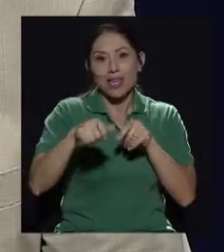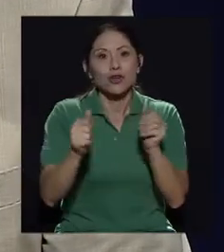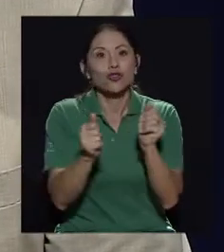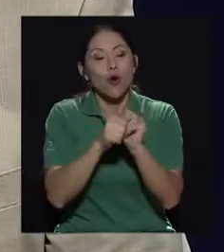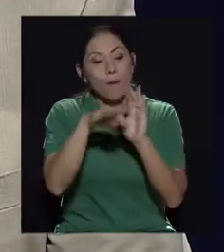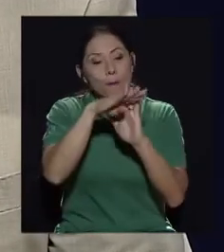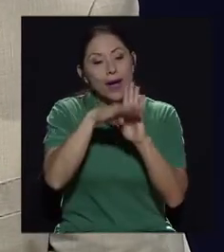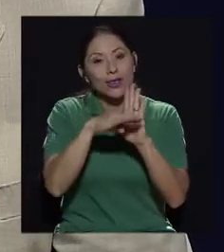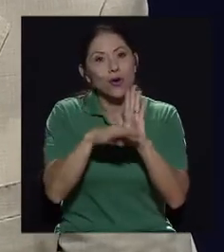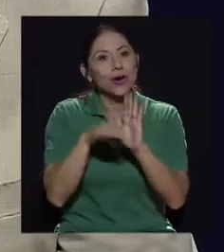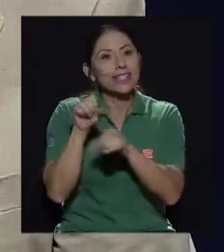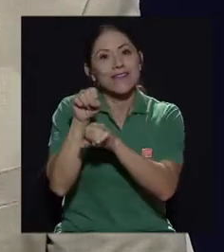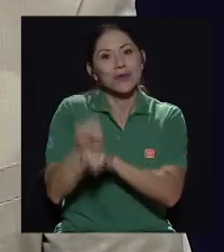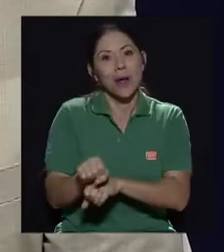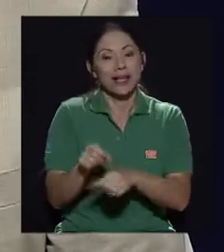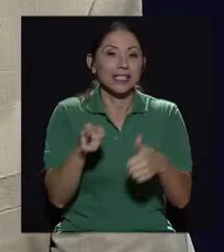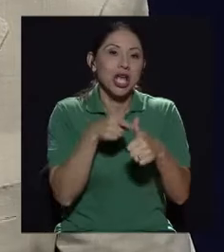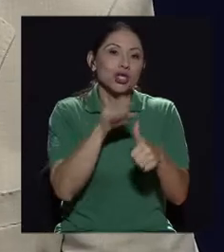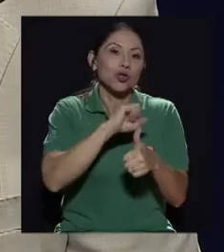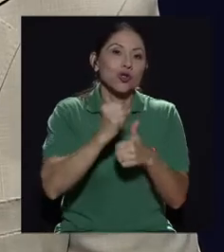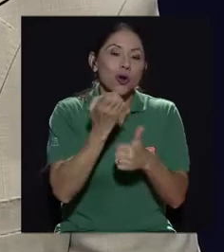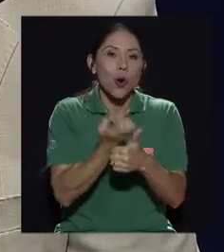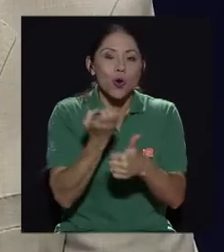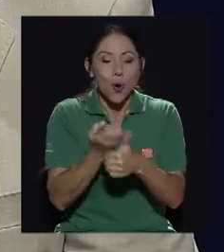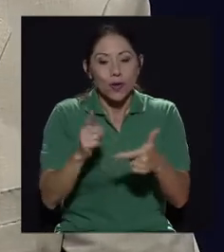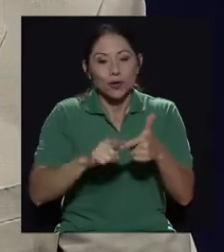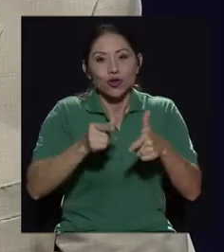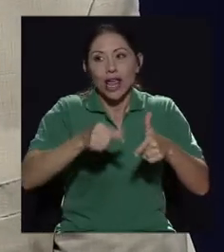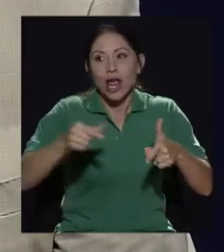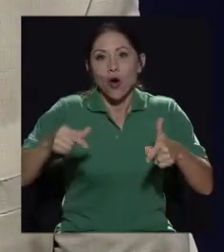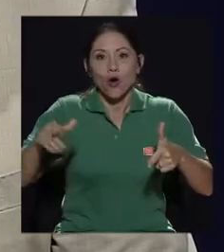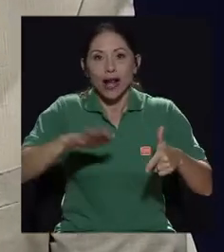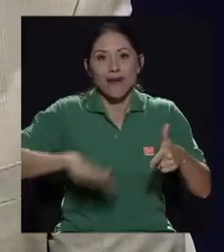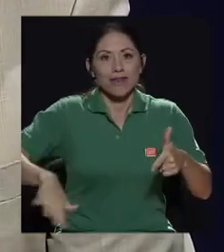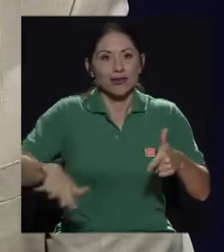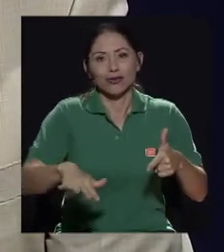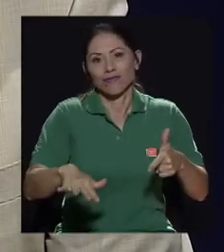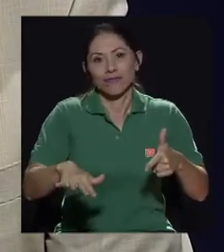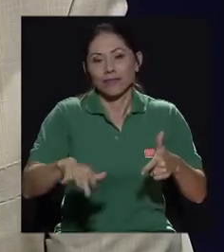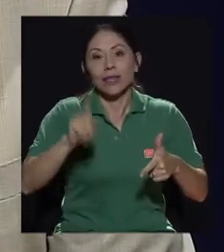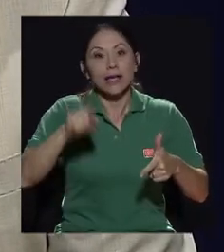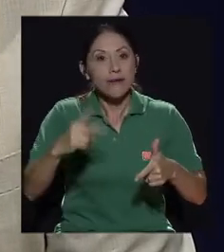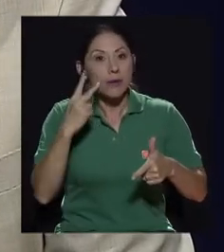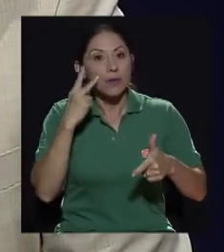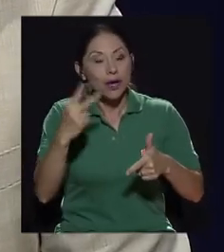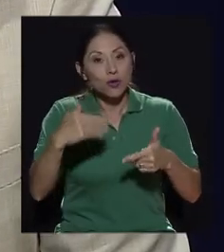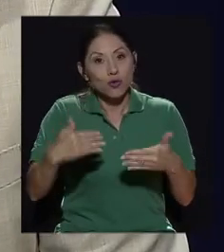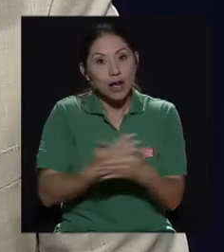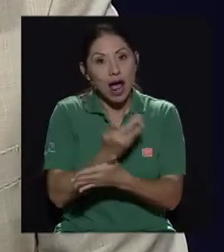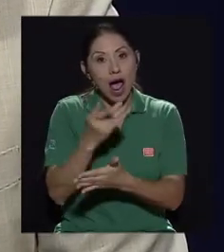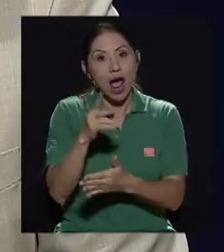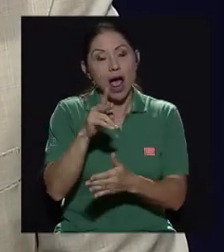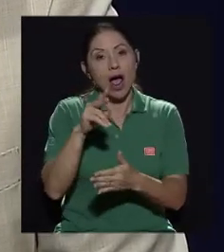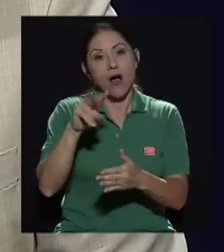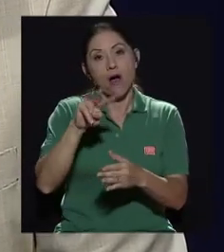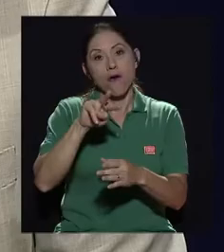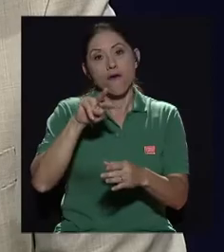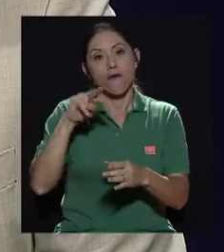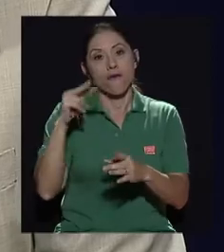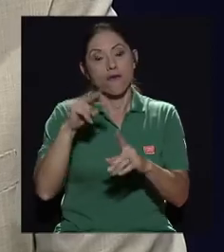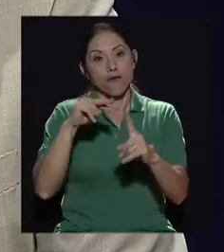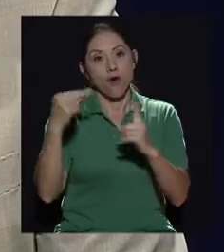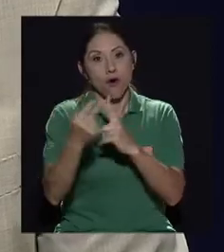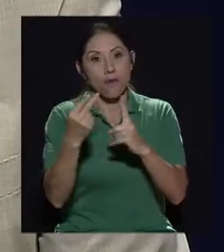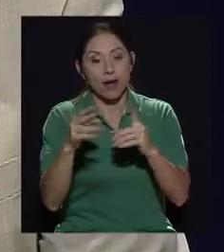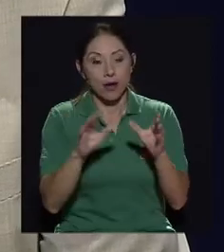habituales qué son los socioeconómicos o los geográficos sino que tenemos que verlo a través de una nueva raíz de interpretación que